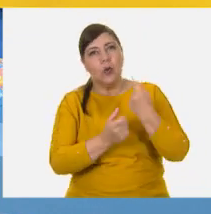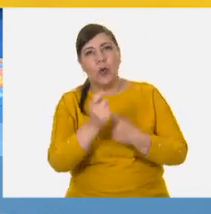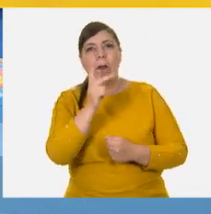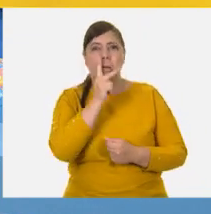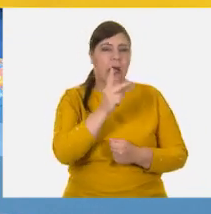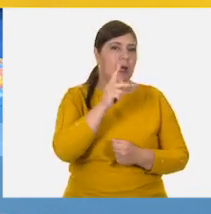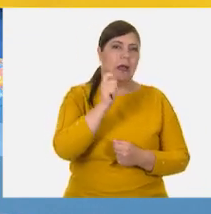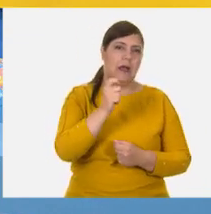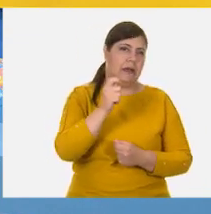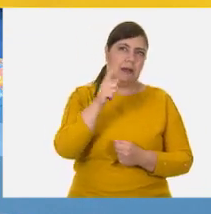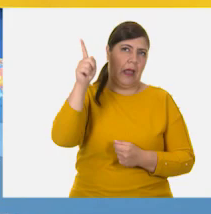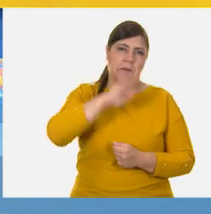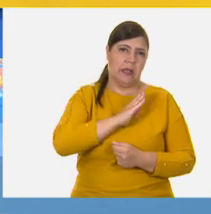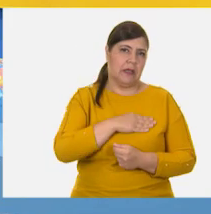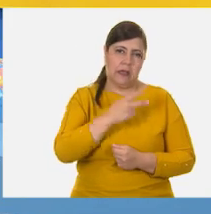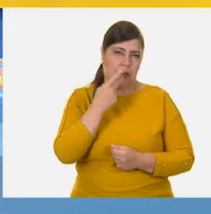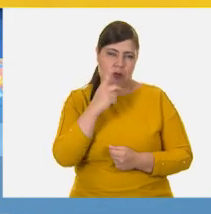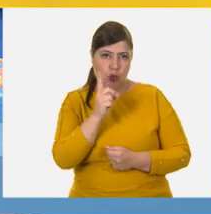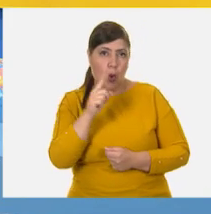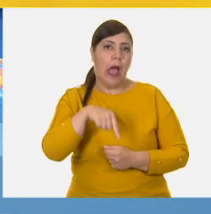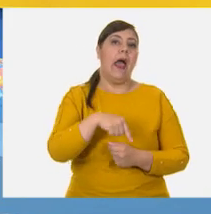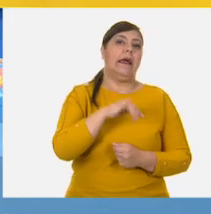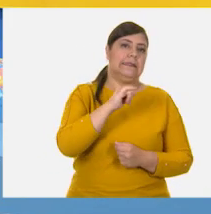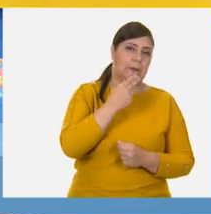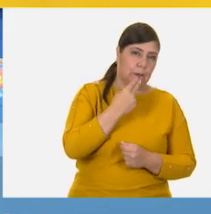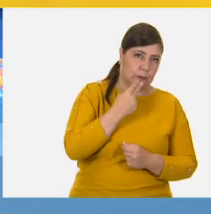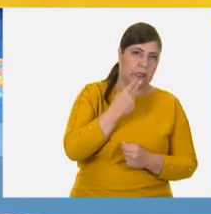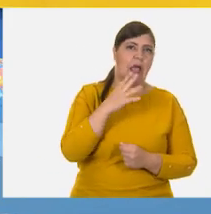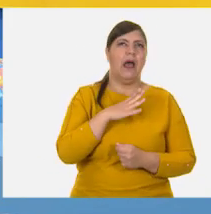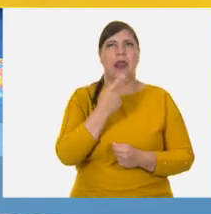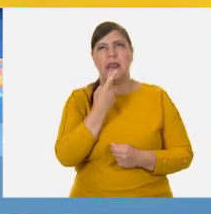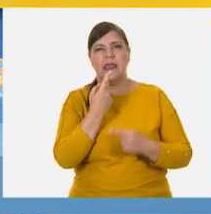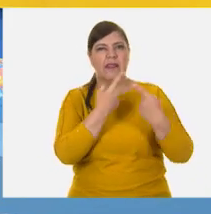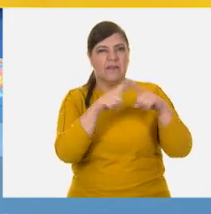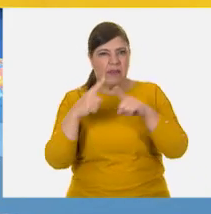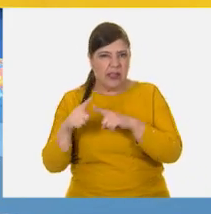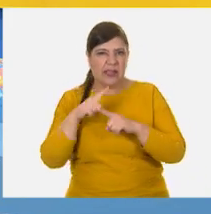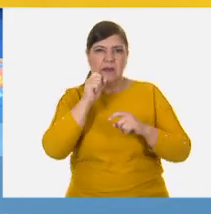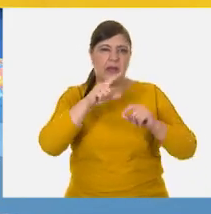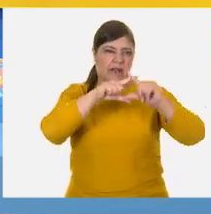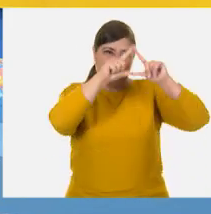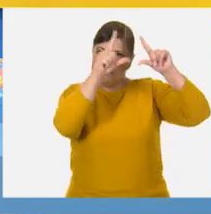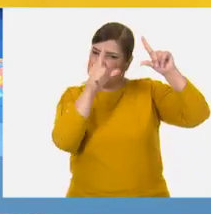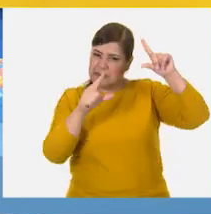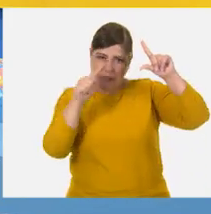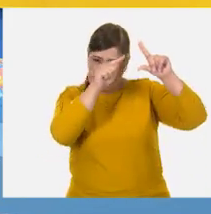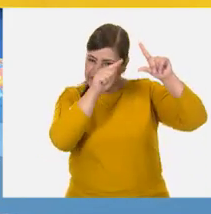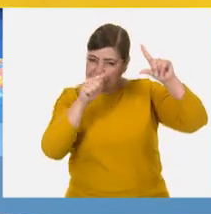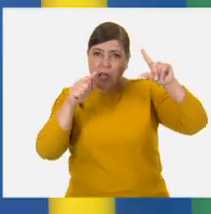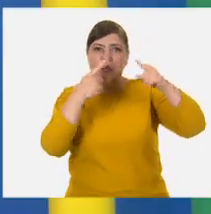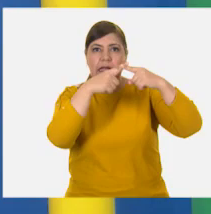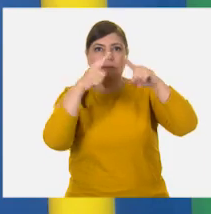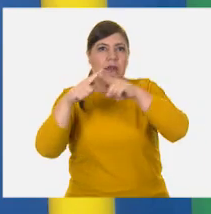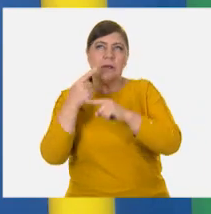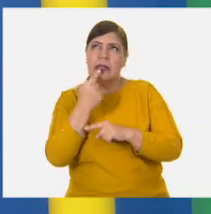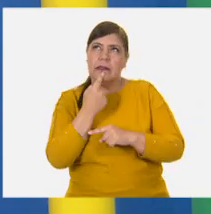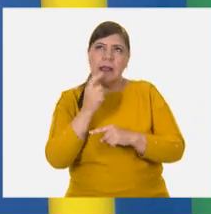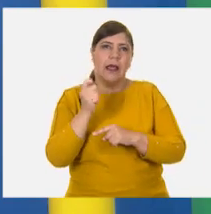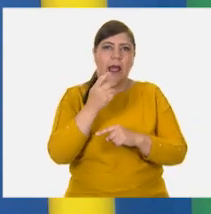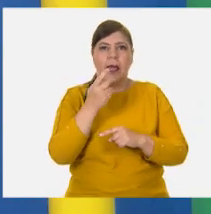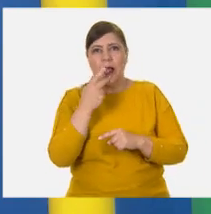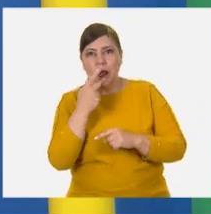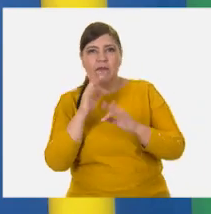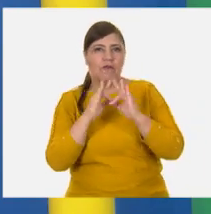aquí hablamos con un acento diferente y tenemos muchas variantes regionales a lo largo de toda la República. Aprendiste